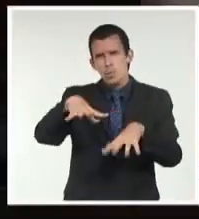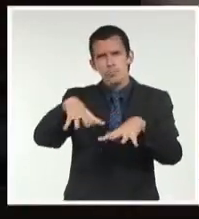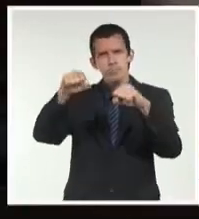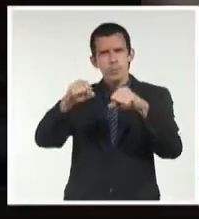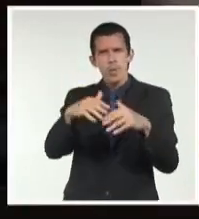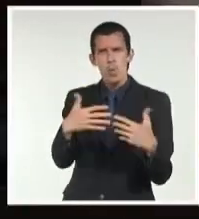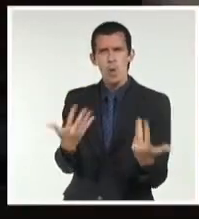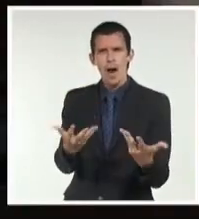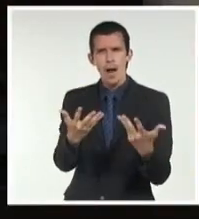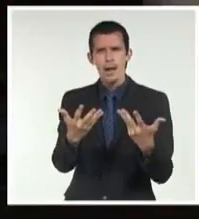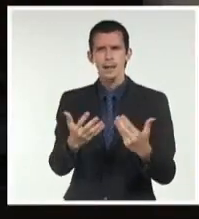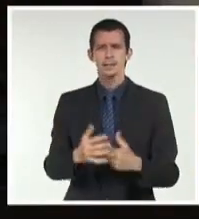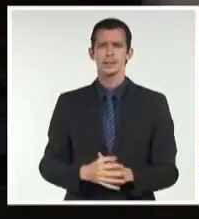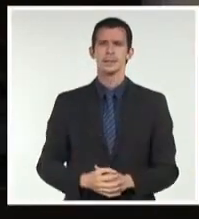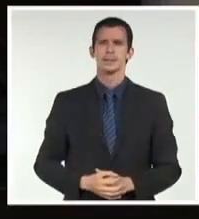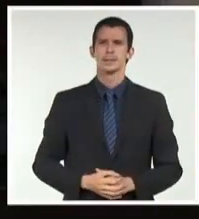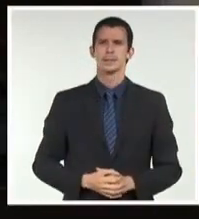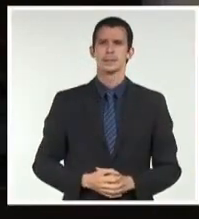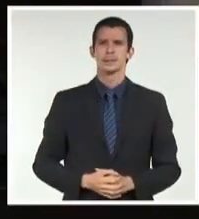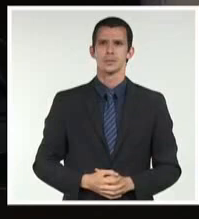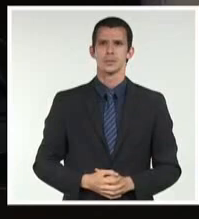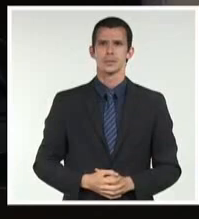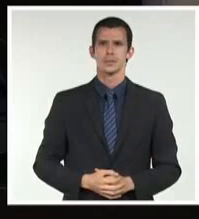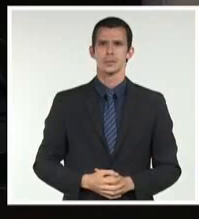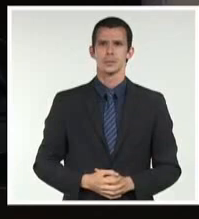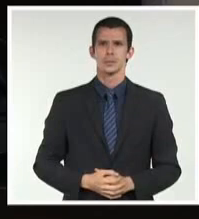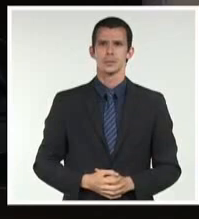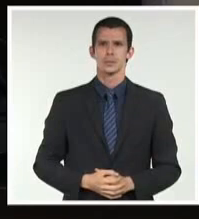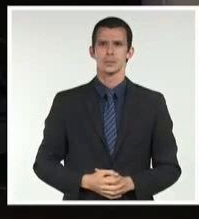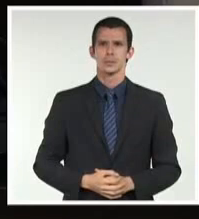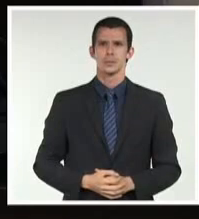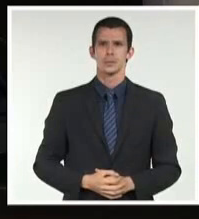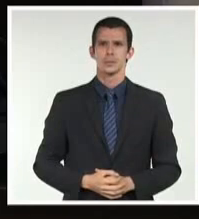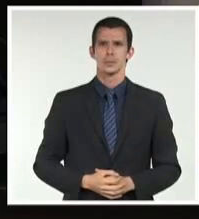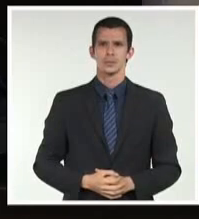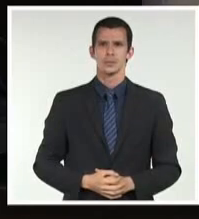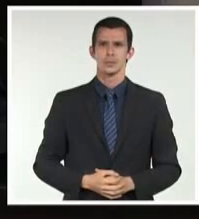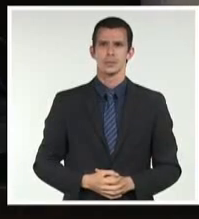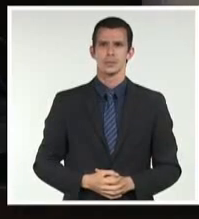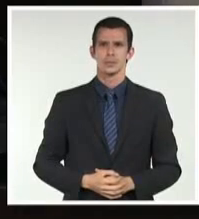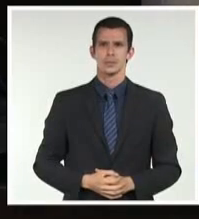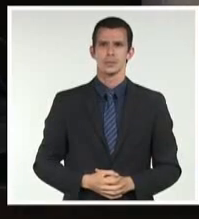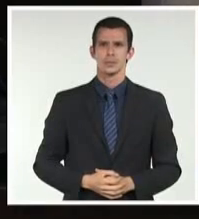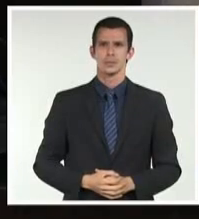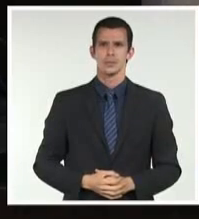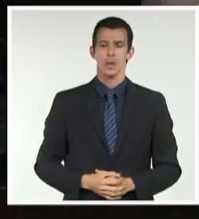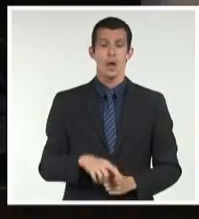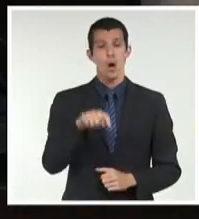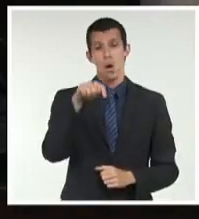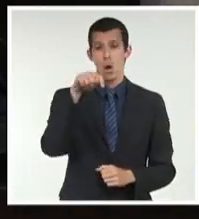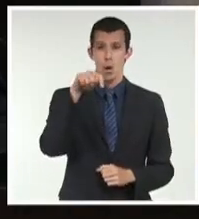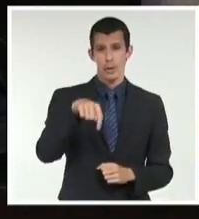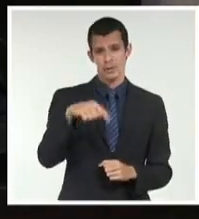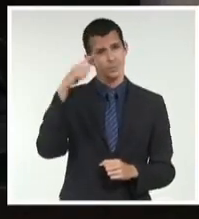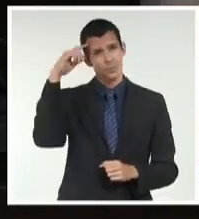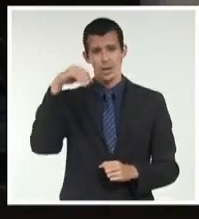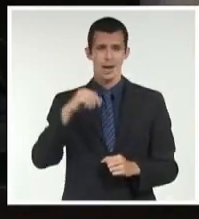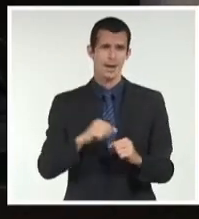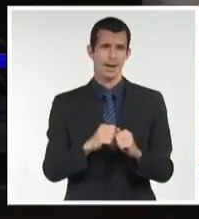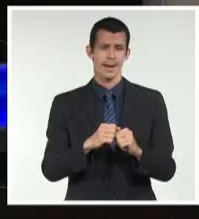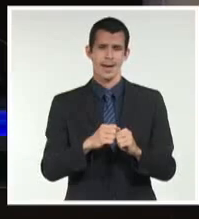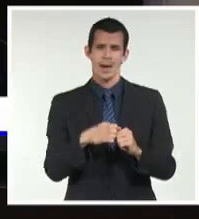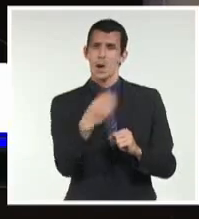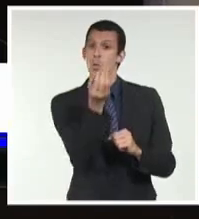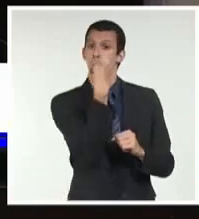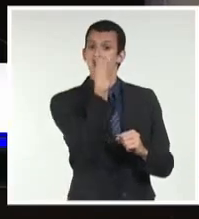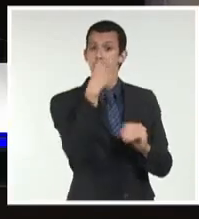Hoy tenemos menos capacidad de generación que lo que estamos demandando. Y peor, en estos días la demanda ha